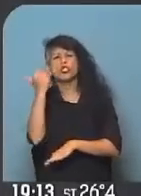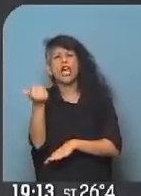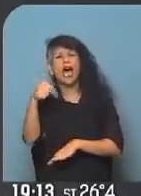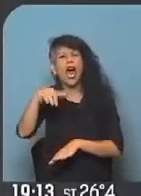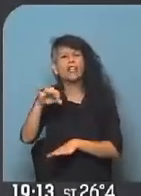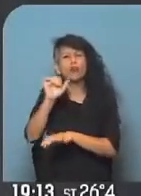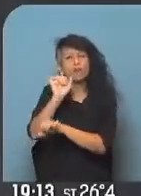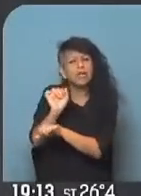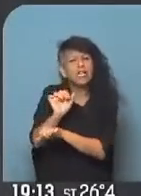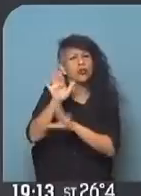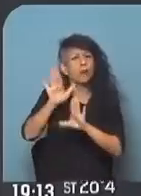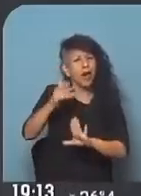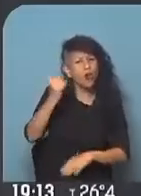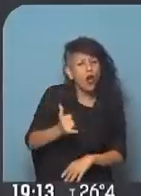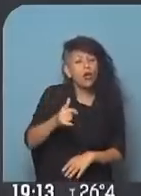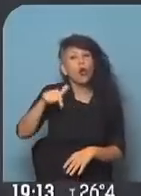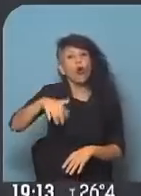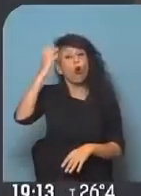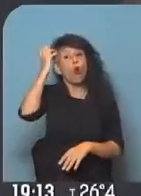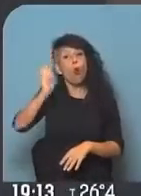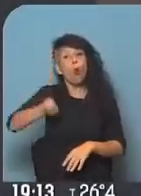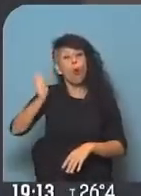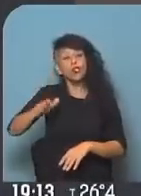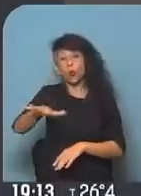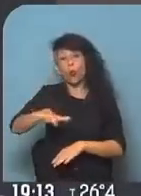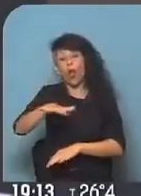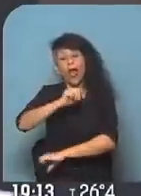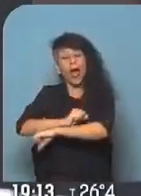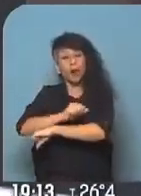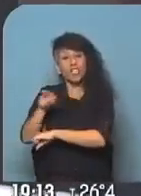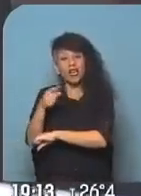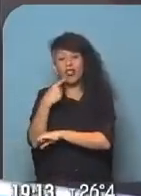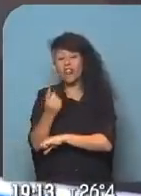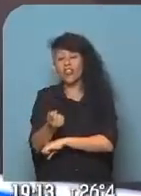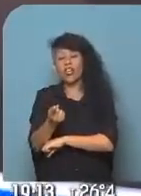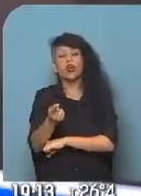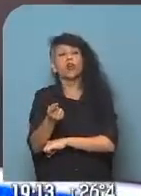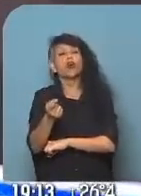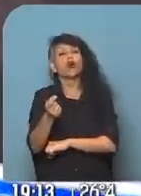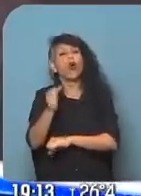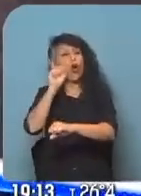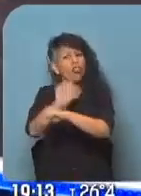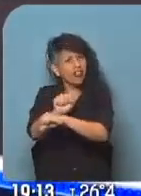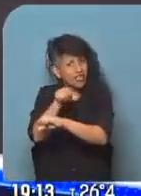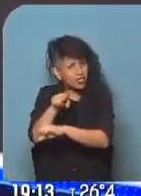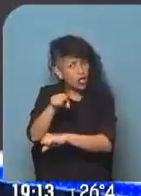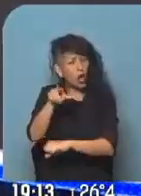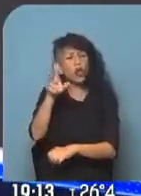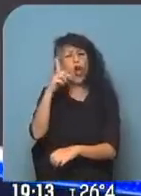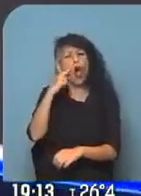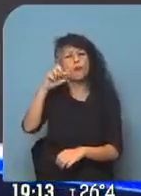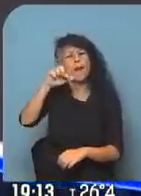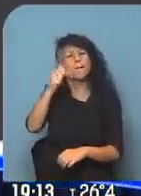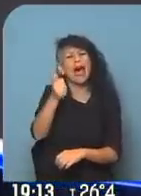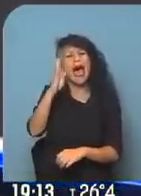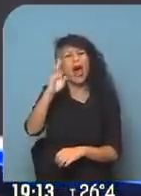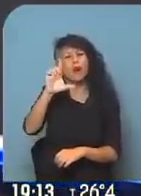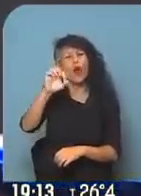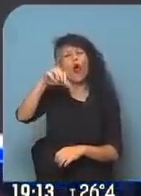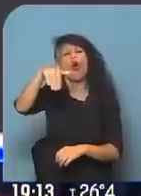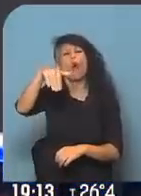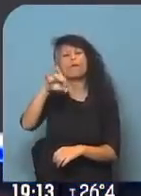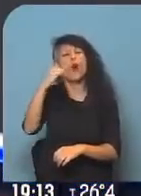juez Luis Carsoglio, juez de Avellaneda, rechazó el pedido del fiscal Escalera de detenerlo a Pablo Moyano, acusado de